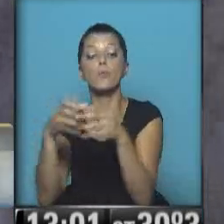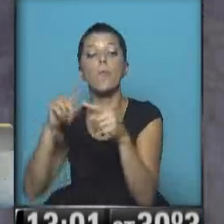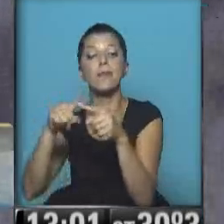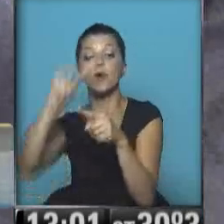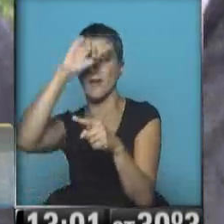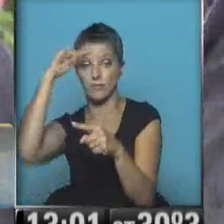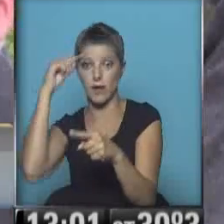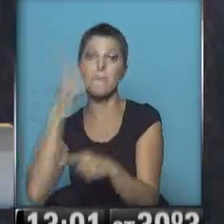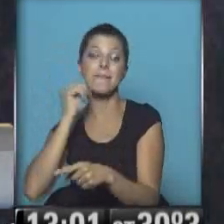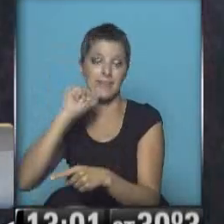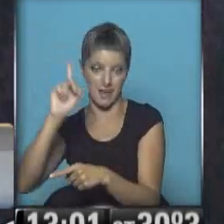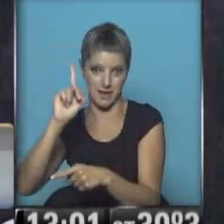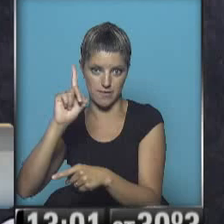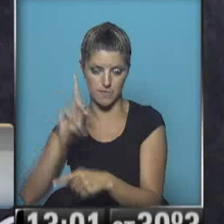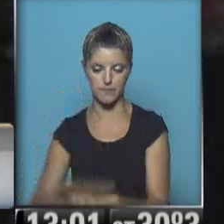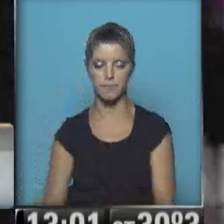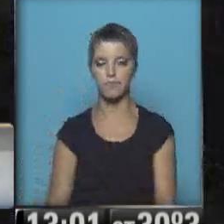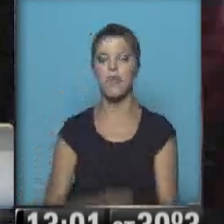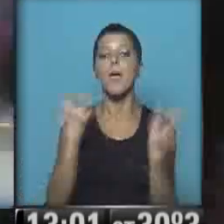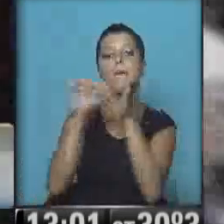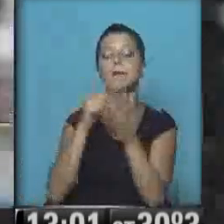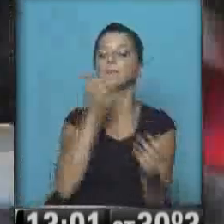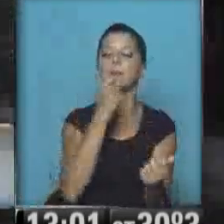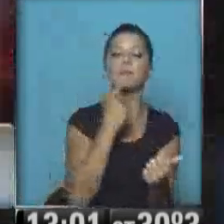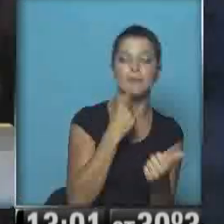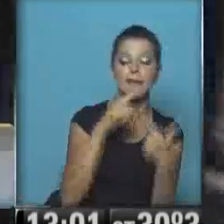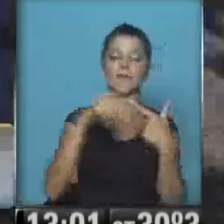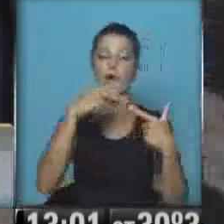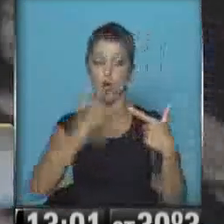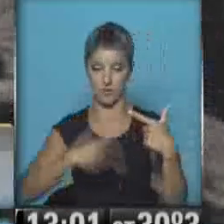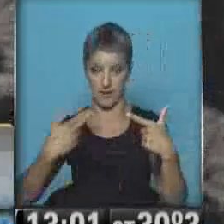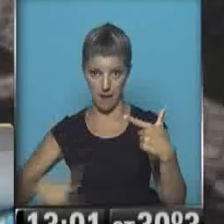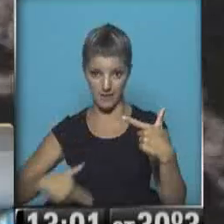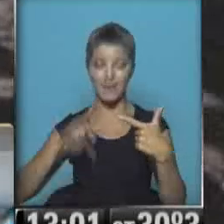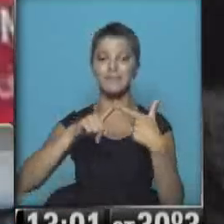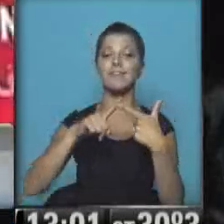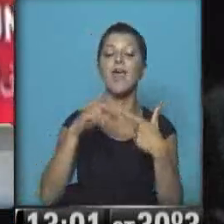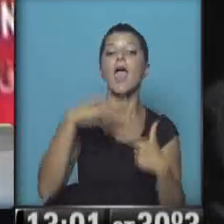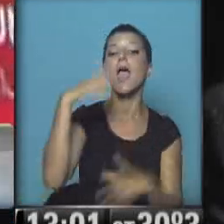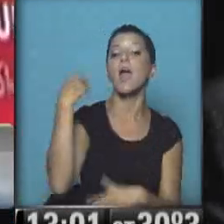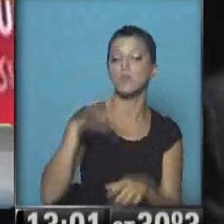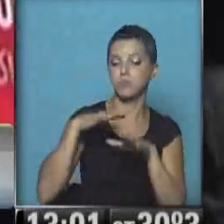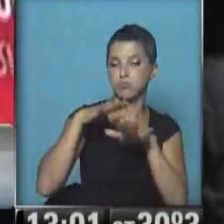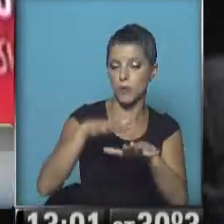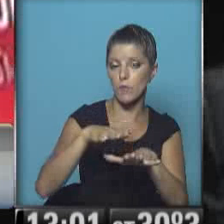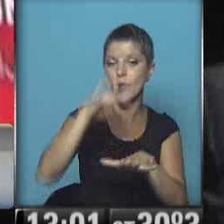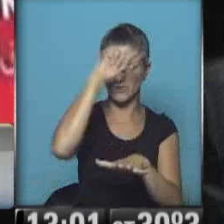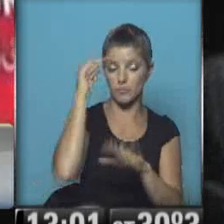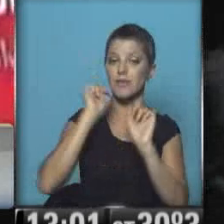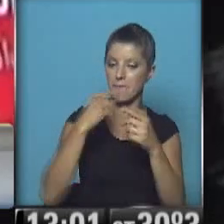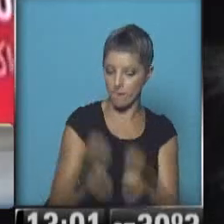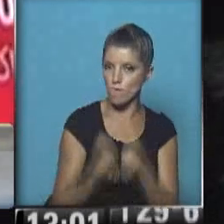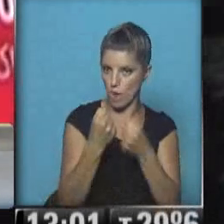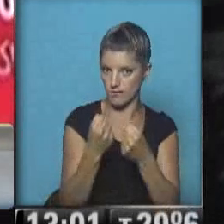Nacional Británico. En países como Finlandia y Dinamarca, el populismo y el nacionalismo también han cobrado mucha